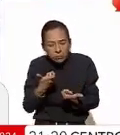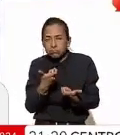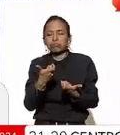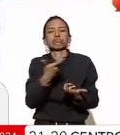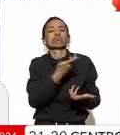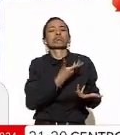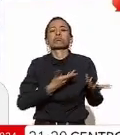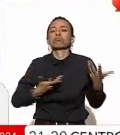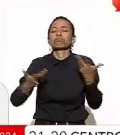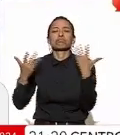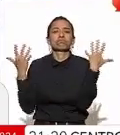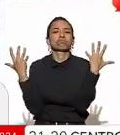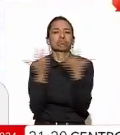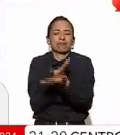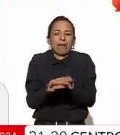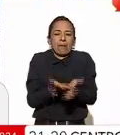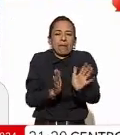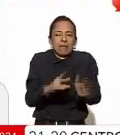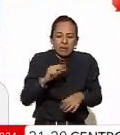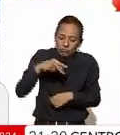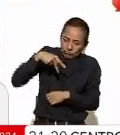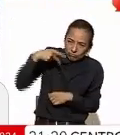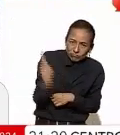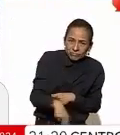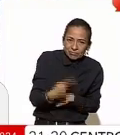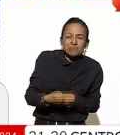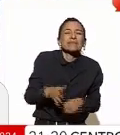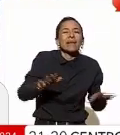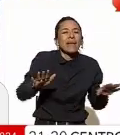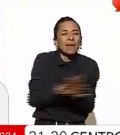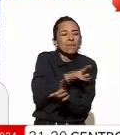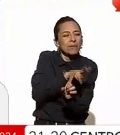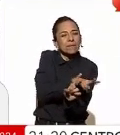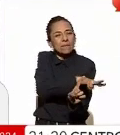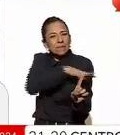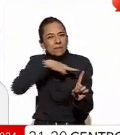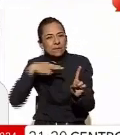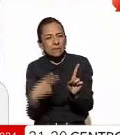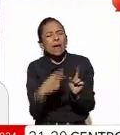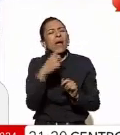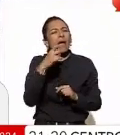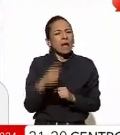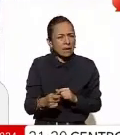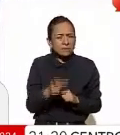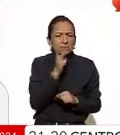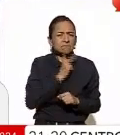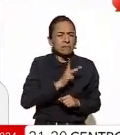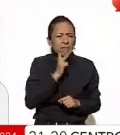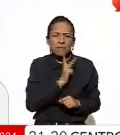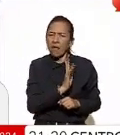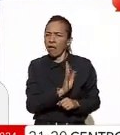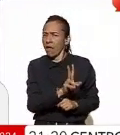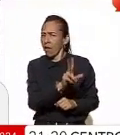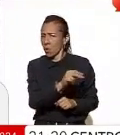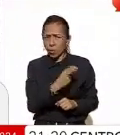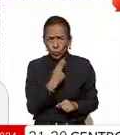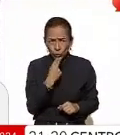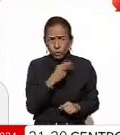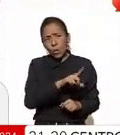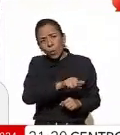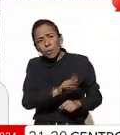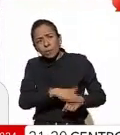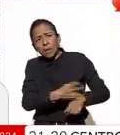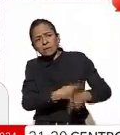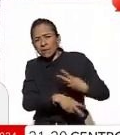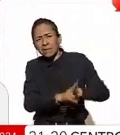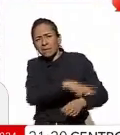importante, y hablando de un cambio de paradigma, es entender que no vamos a dejar de utilizar el petróleo y sus derivados. Utilizamos